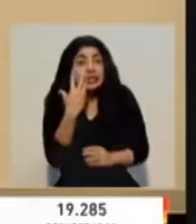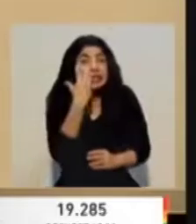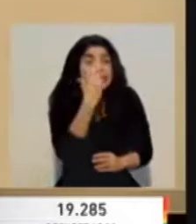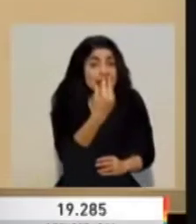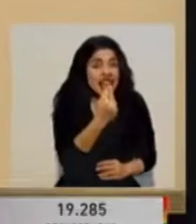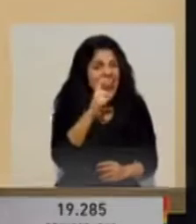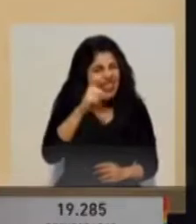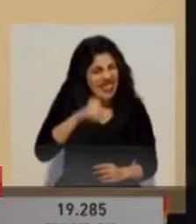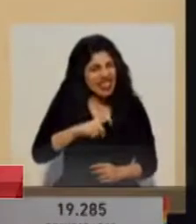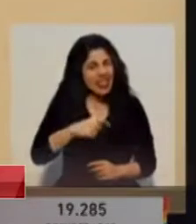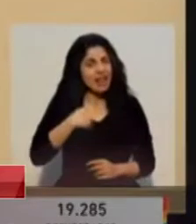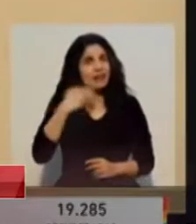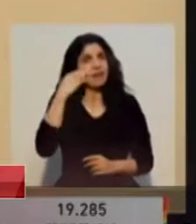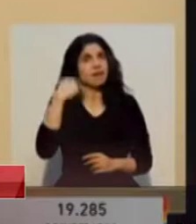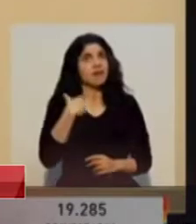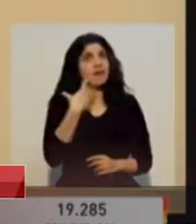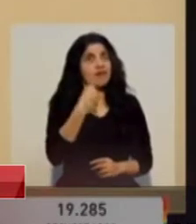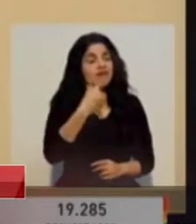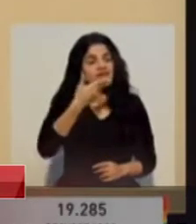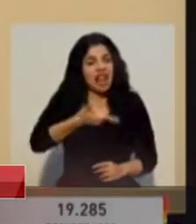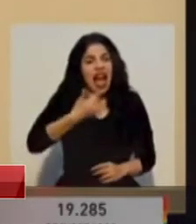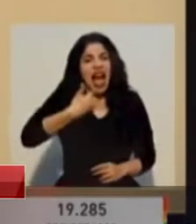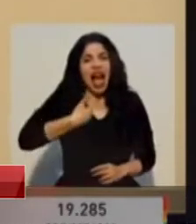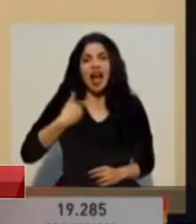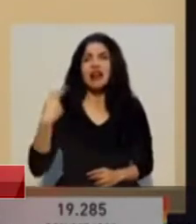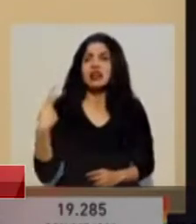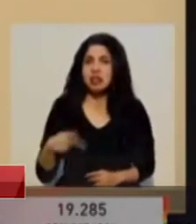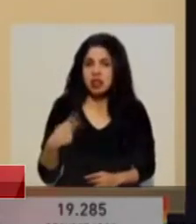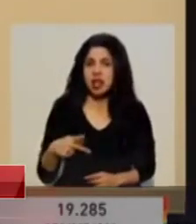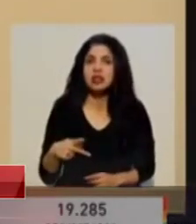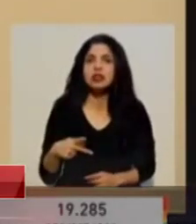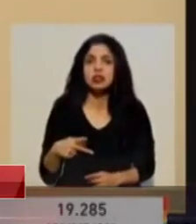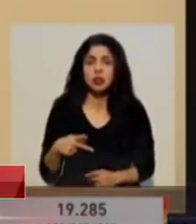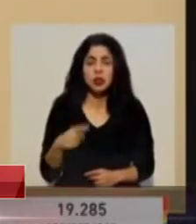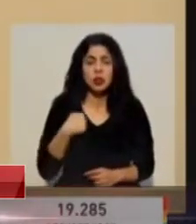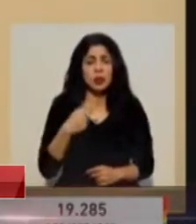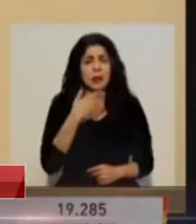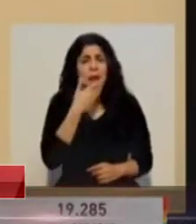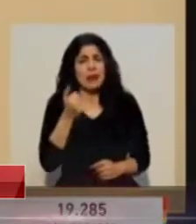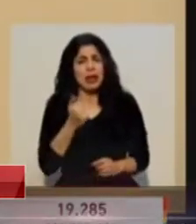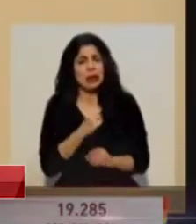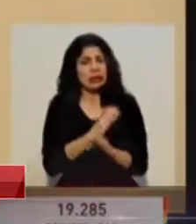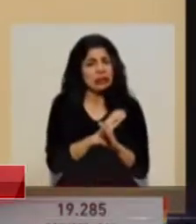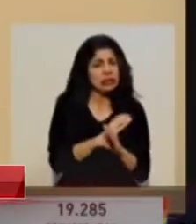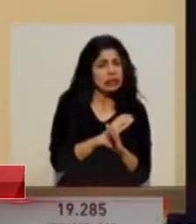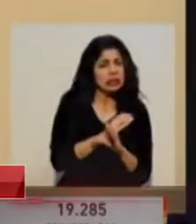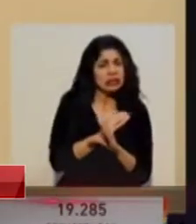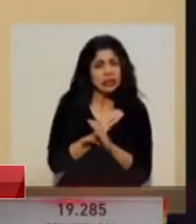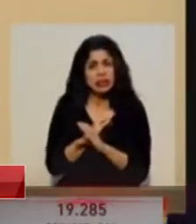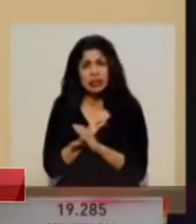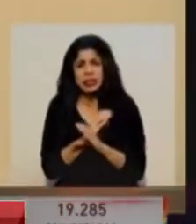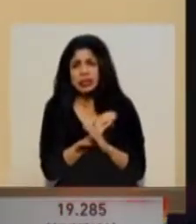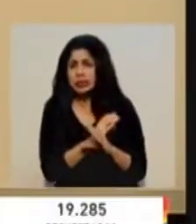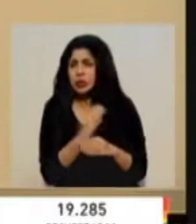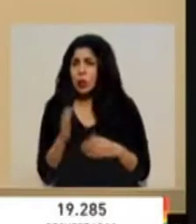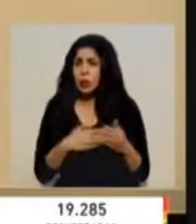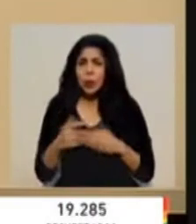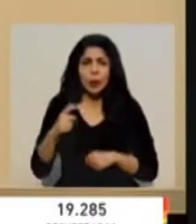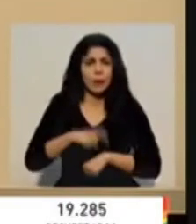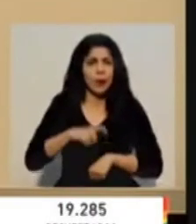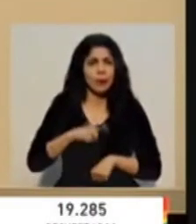tiene que asumirse como un riesgo, que tiene que llevar las mejores prácticas posibles en todo momento.